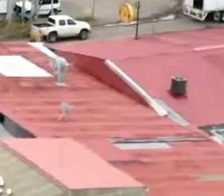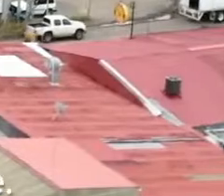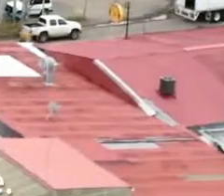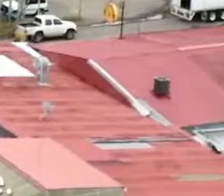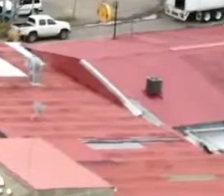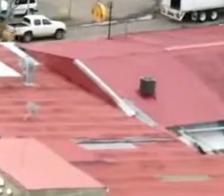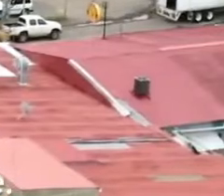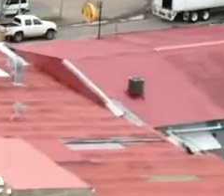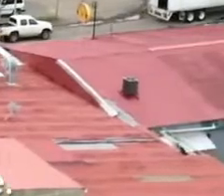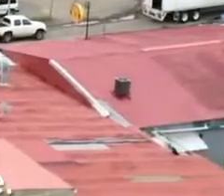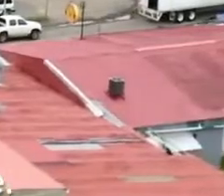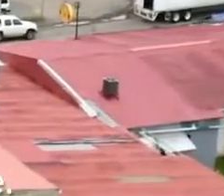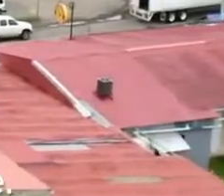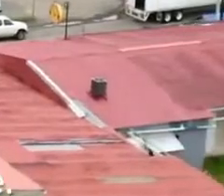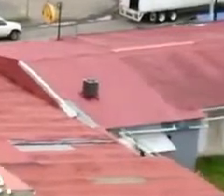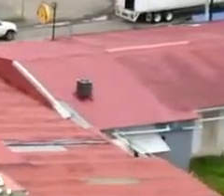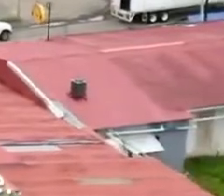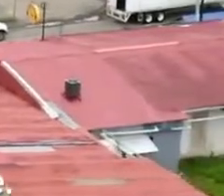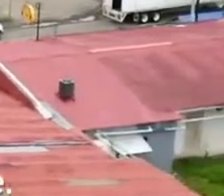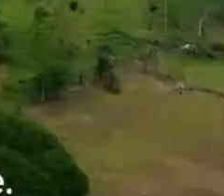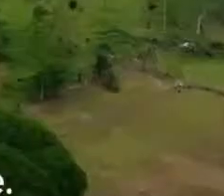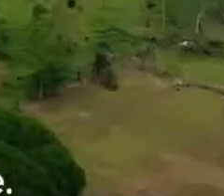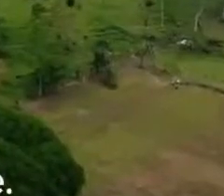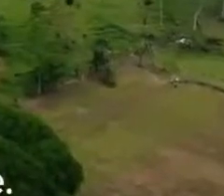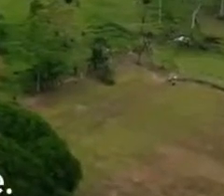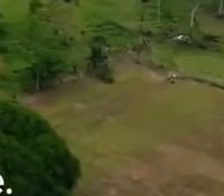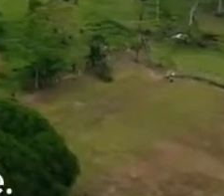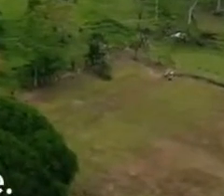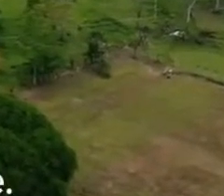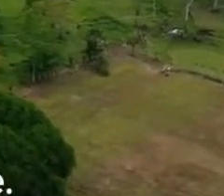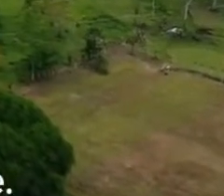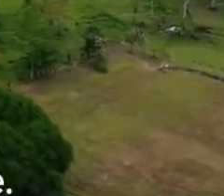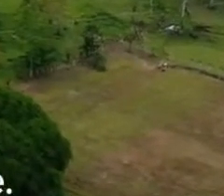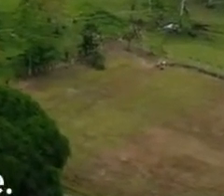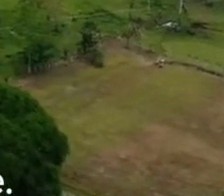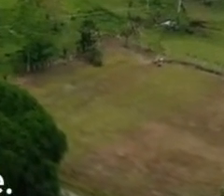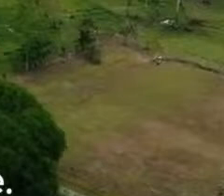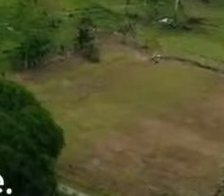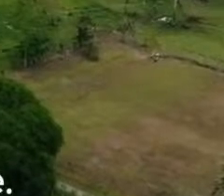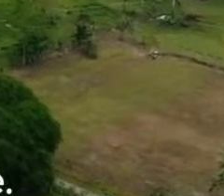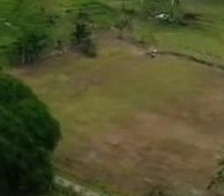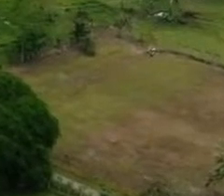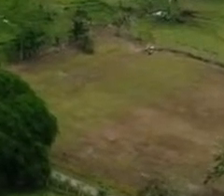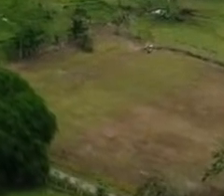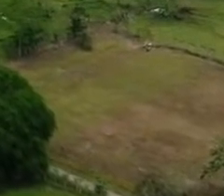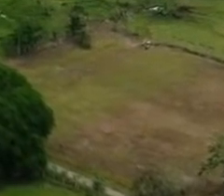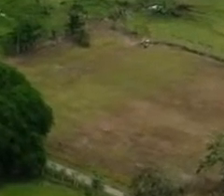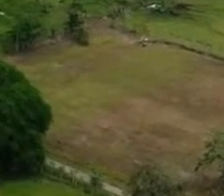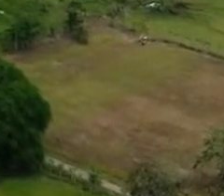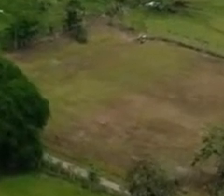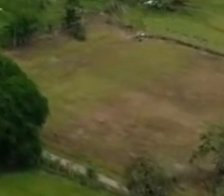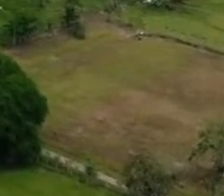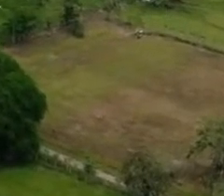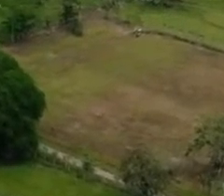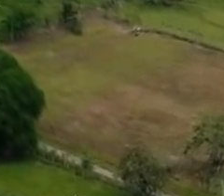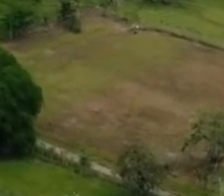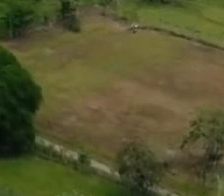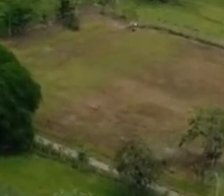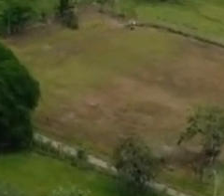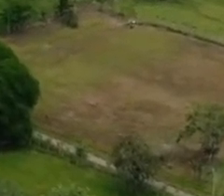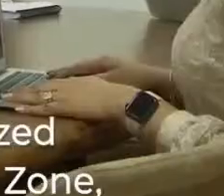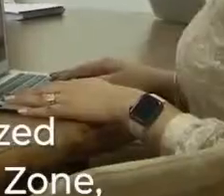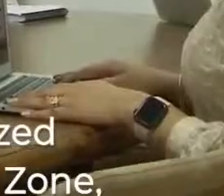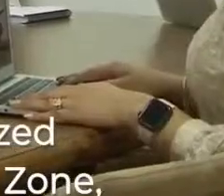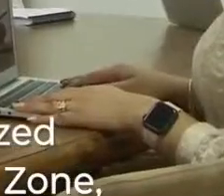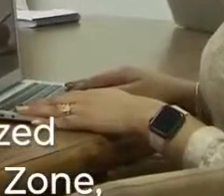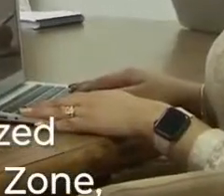donde llevamos internet a más de 3.500 familias dedicadas a la agricultura, les transformó lógicamente